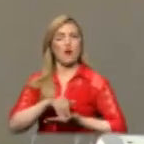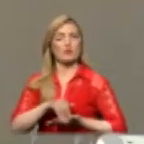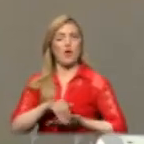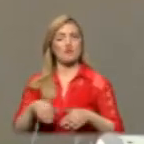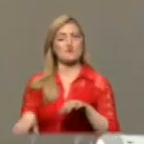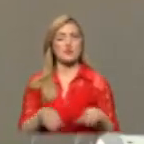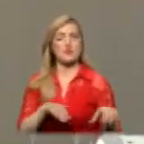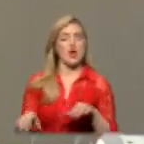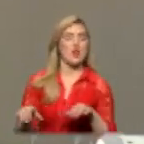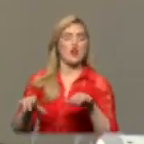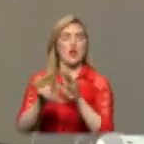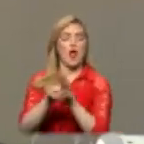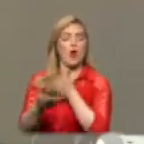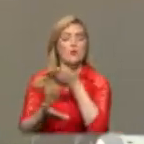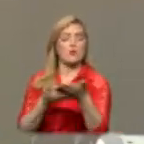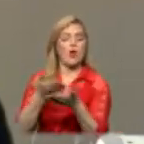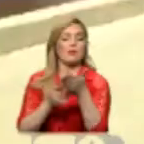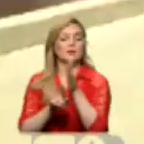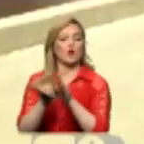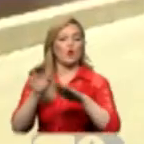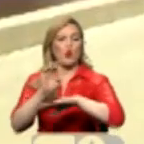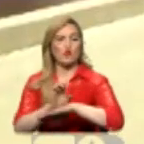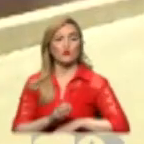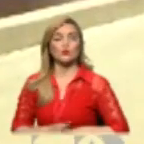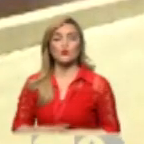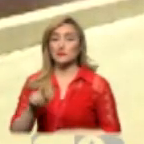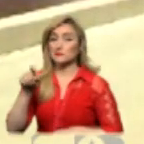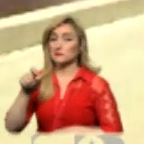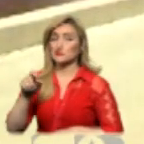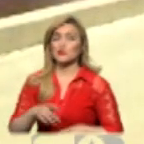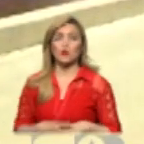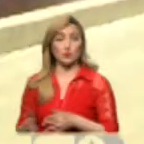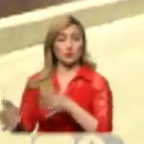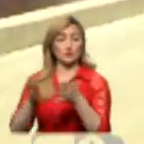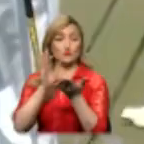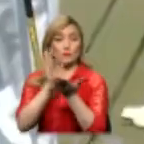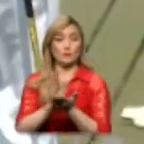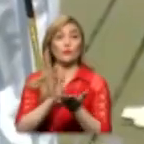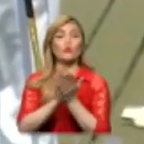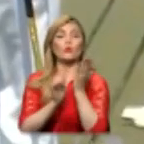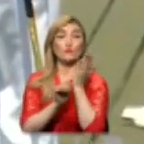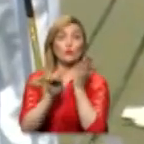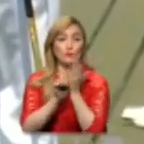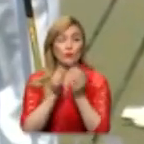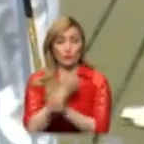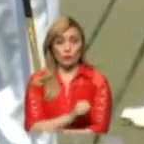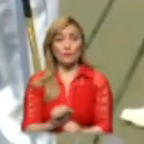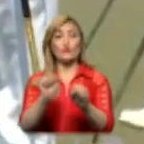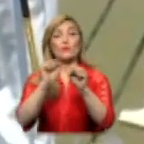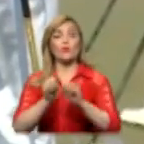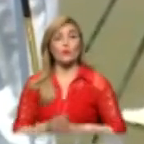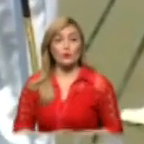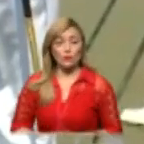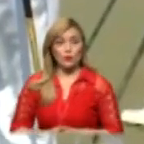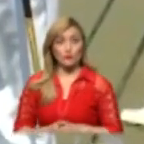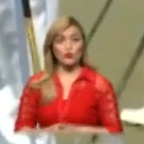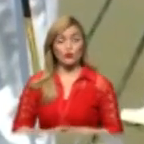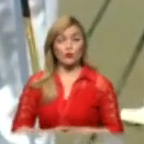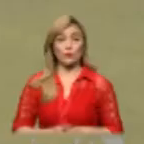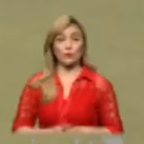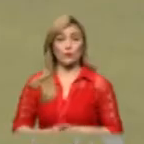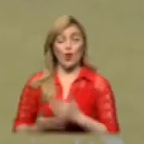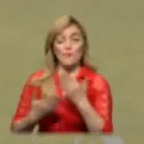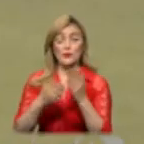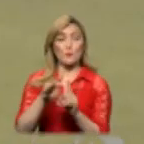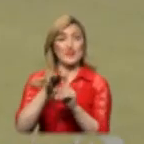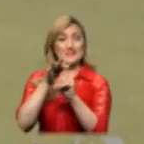comerciales y de desarrollo que necesita nuestro país. Estas declaraciones las dio el ministro de Defensa durante la ceremonia de